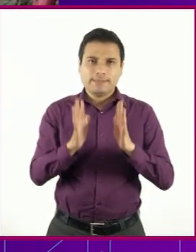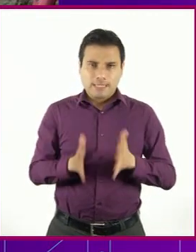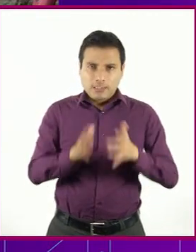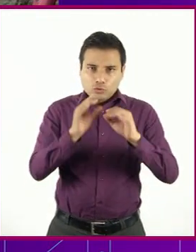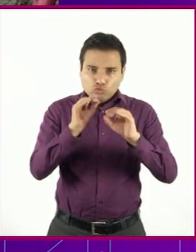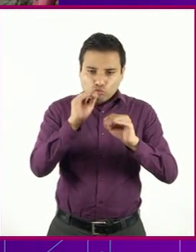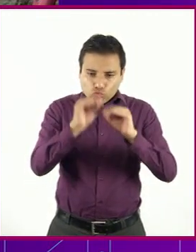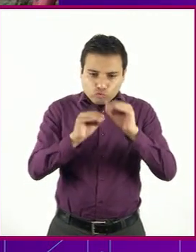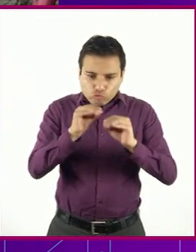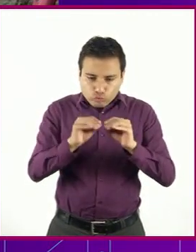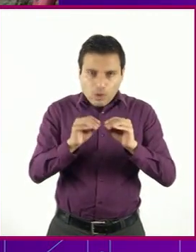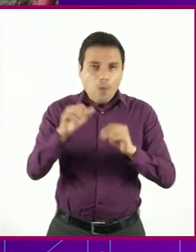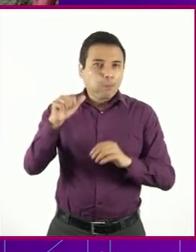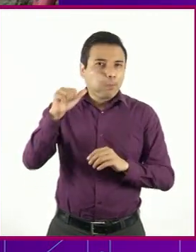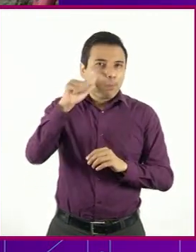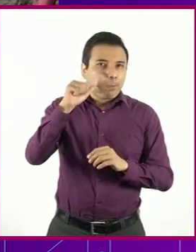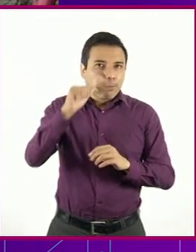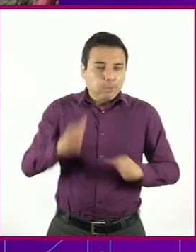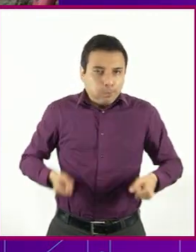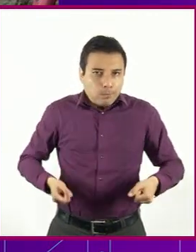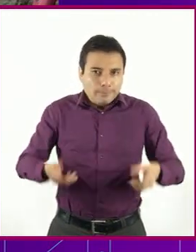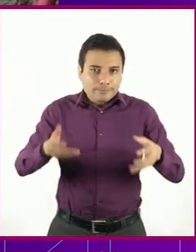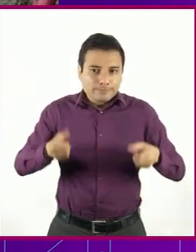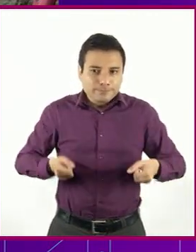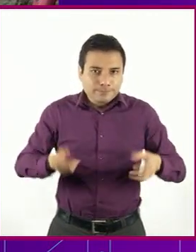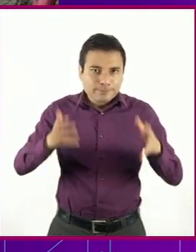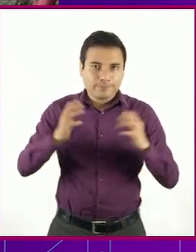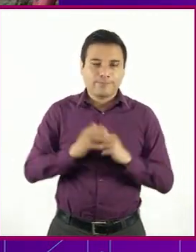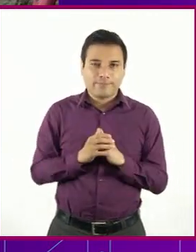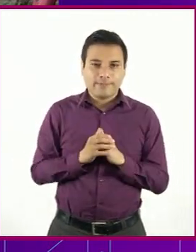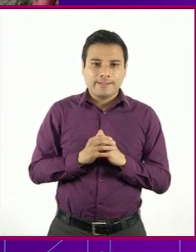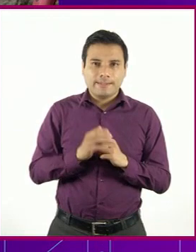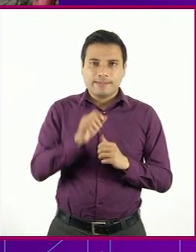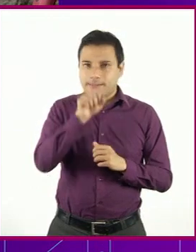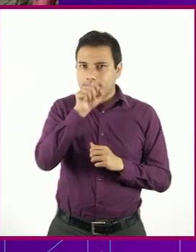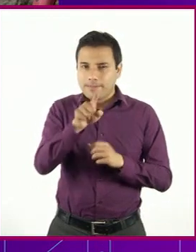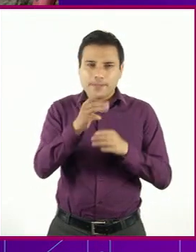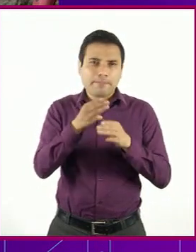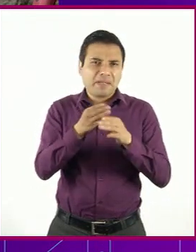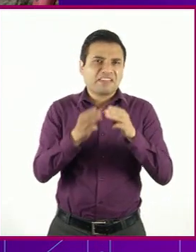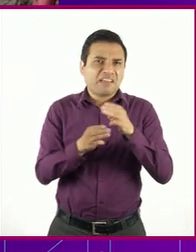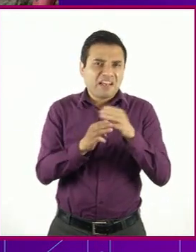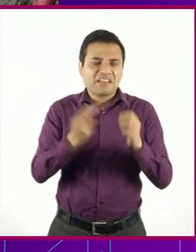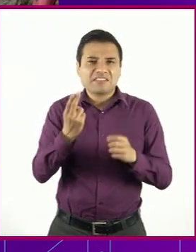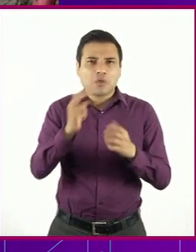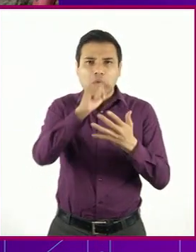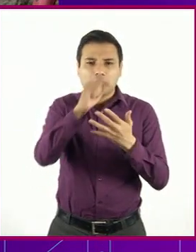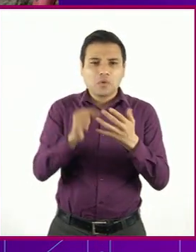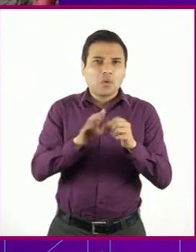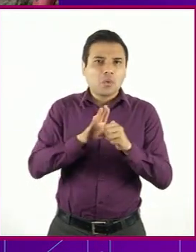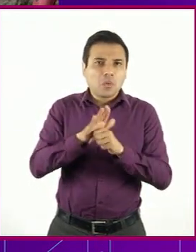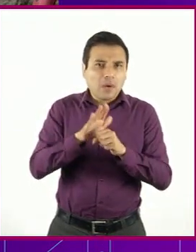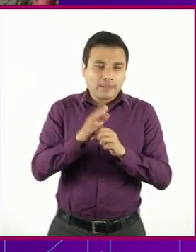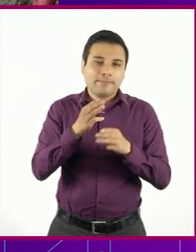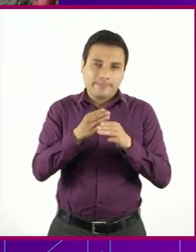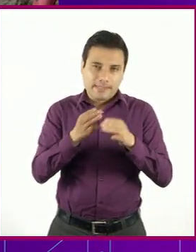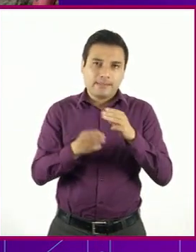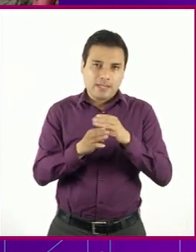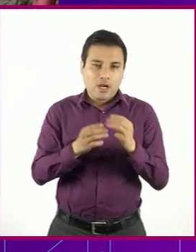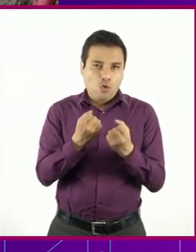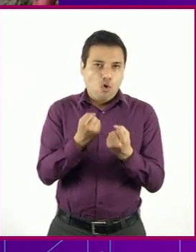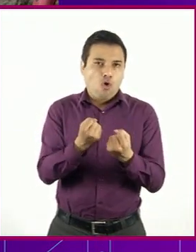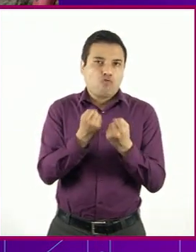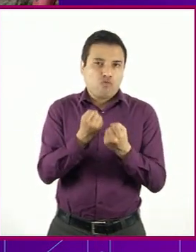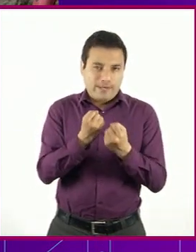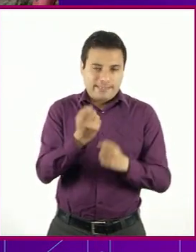manera adecuada. Y en sí mismo también los materiales que vamos a ocupar. En especial tienen que ser rígidos en la parte